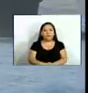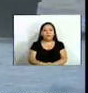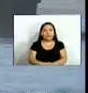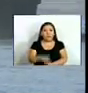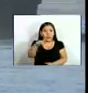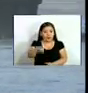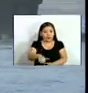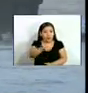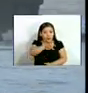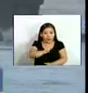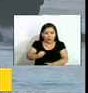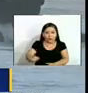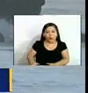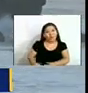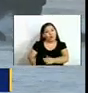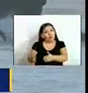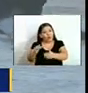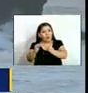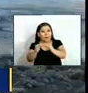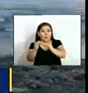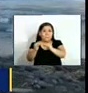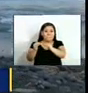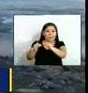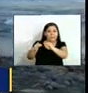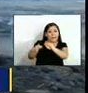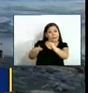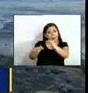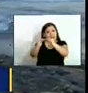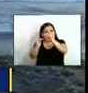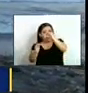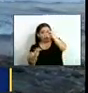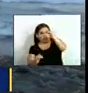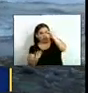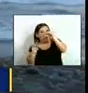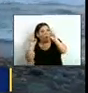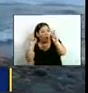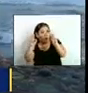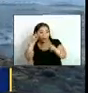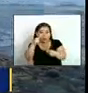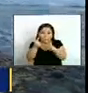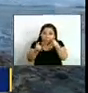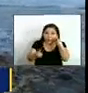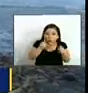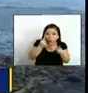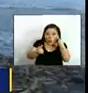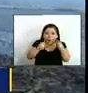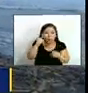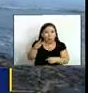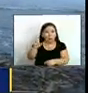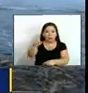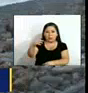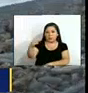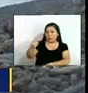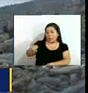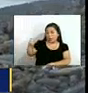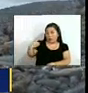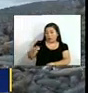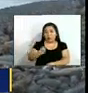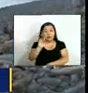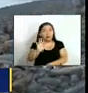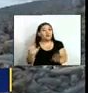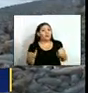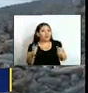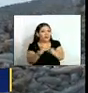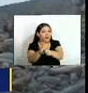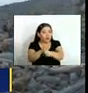El Salvador retrocedió al menos una década en el desarrollo del sector turismo por la pandemia. Así lo aseguran autoridades que